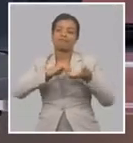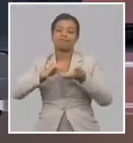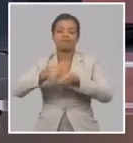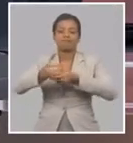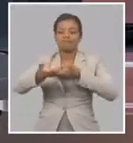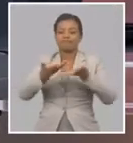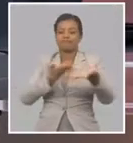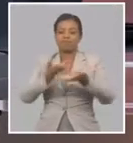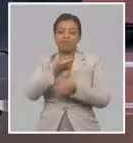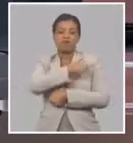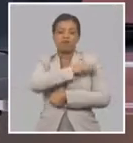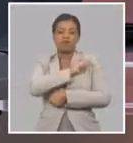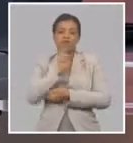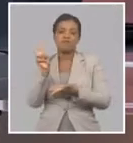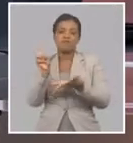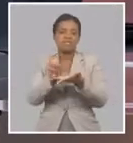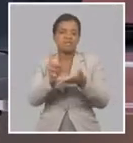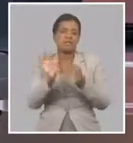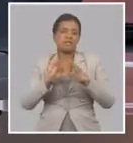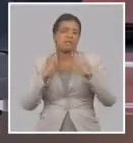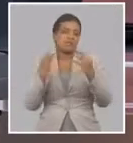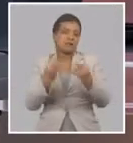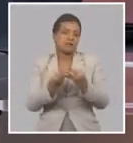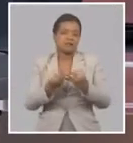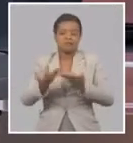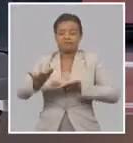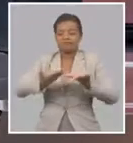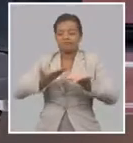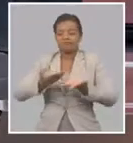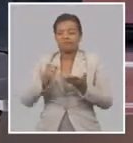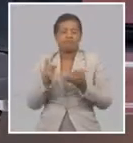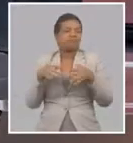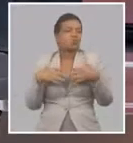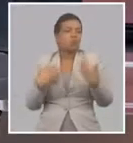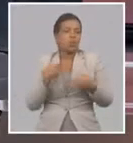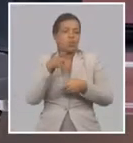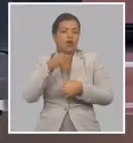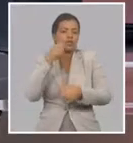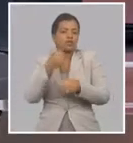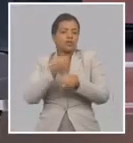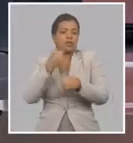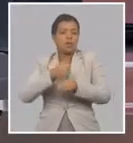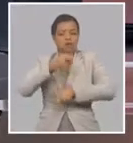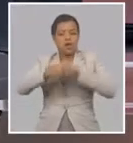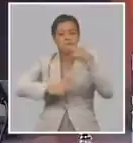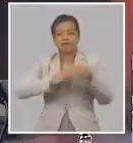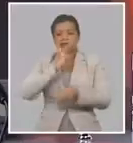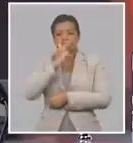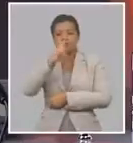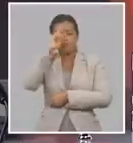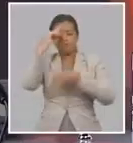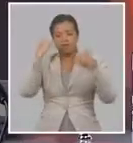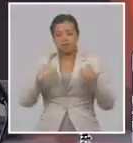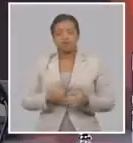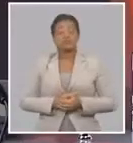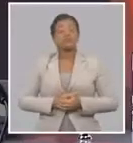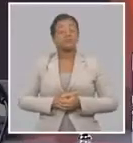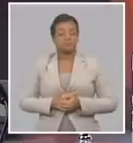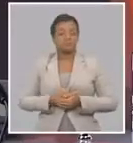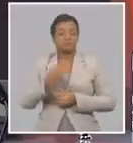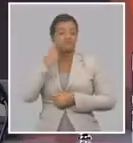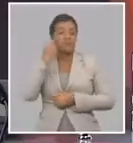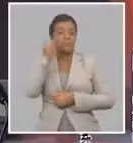residentes cubanos en el exterior que vienen a visitar a su familia como es el protocolo de actuación de la atención primaria para esas personas fíjense el viajero que va a la